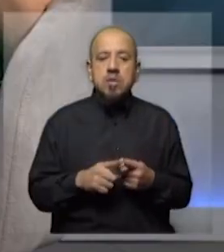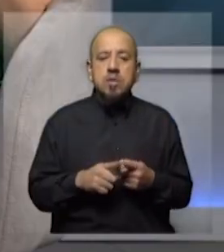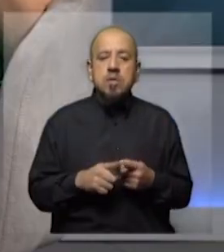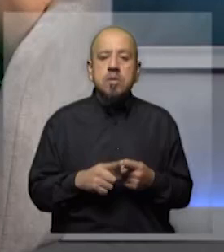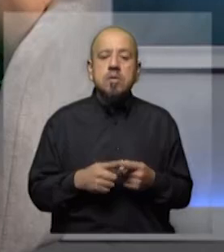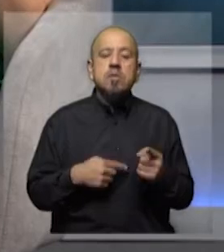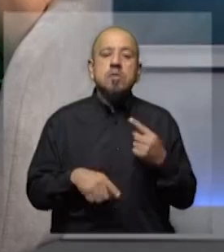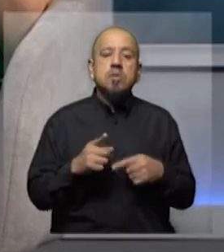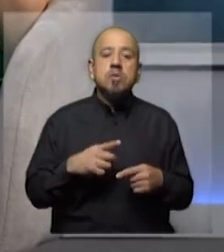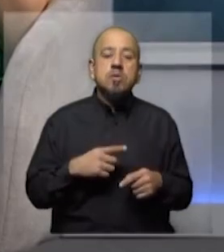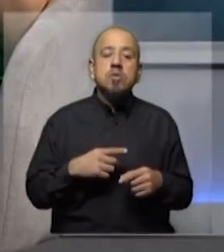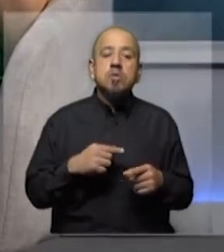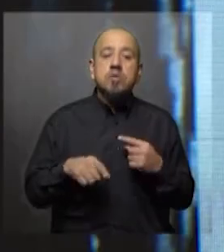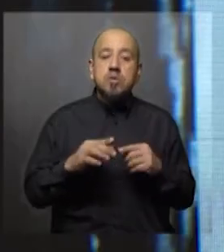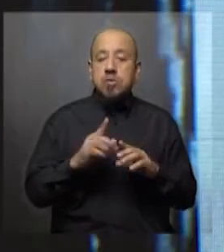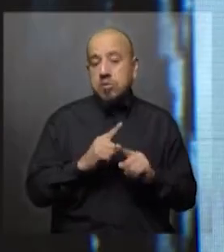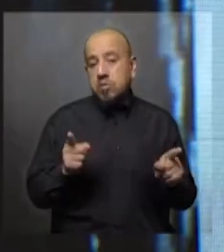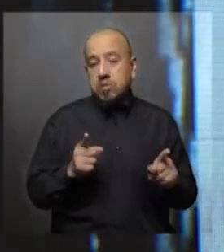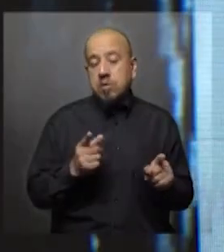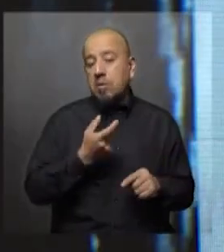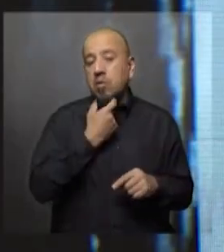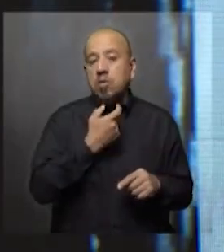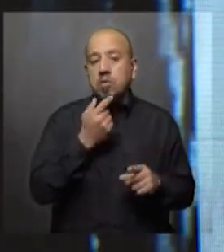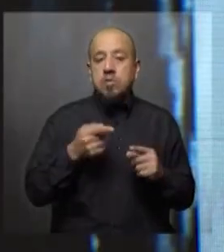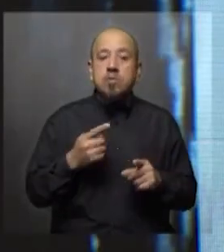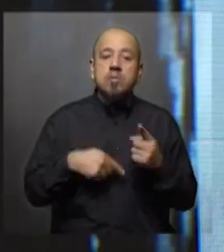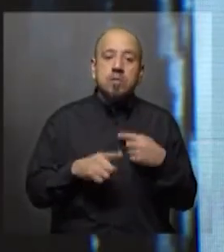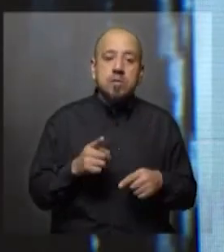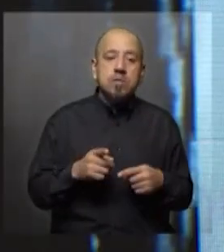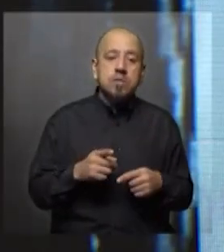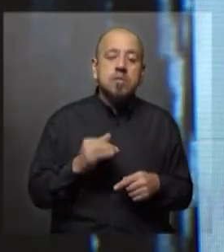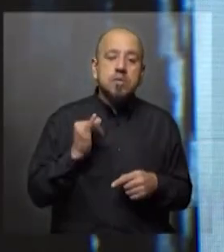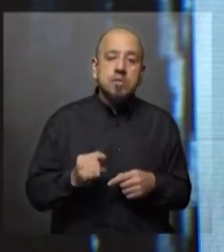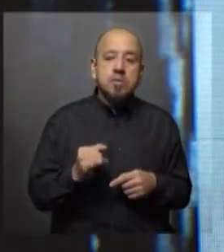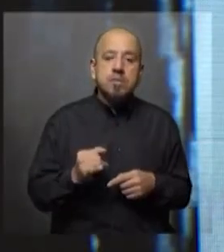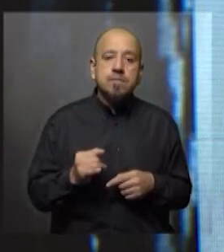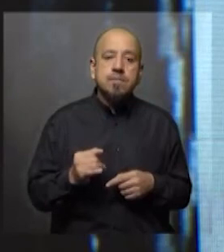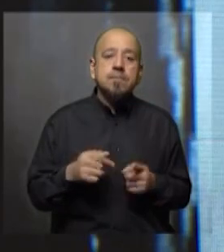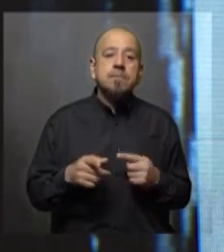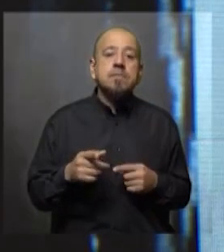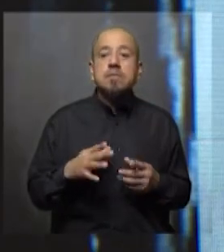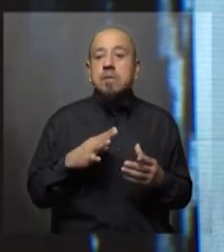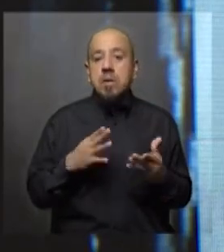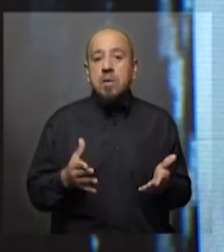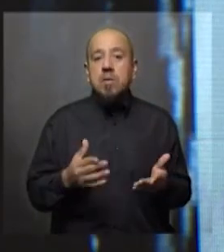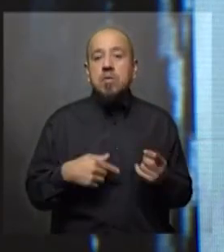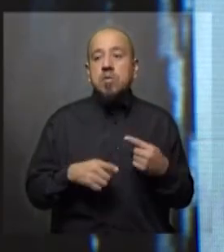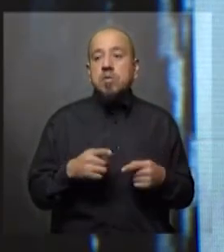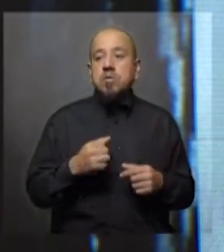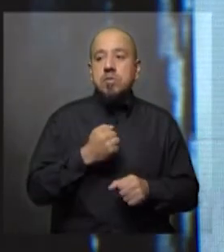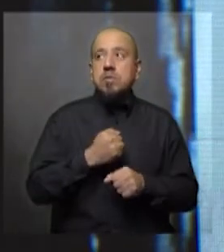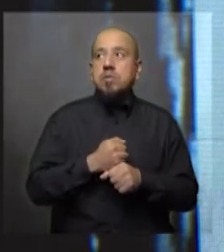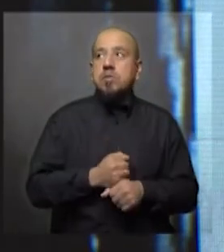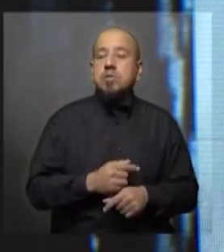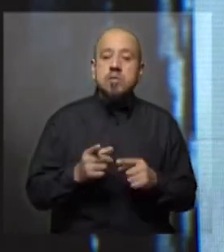esto es profundamente antipedagógico digamos no Pero luego se traduce claro como se inserta en el mercado de trabajo desde